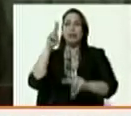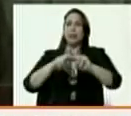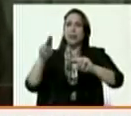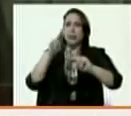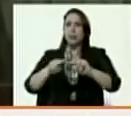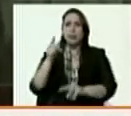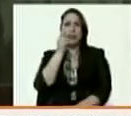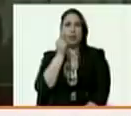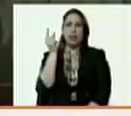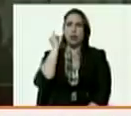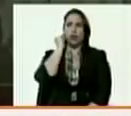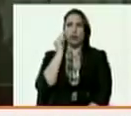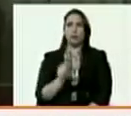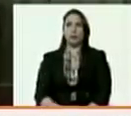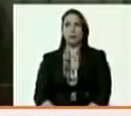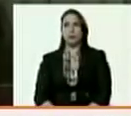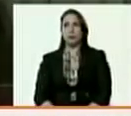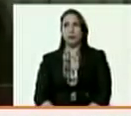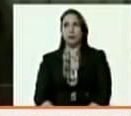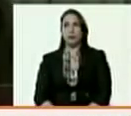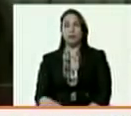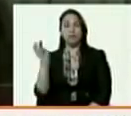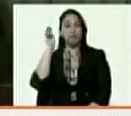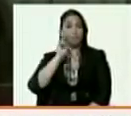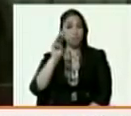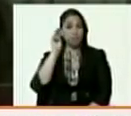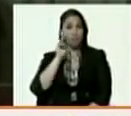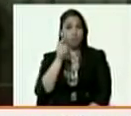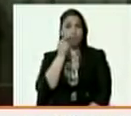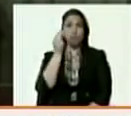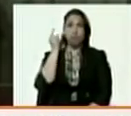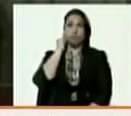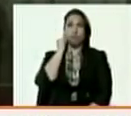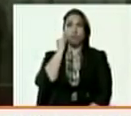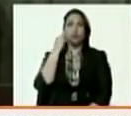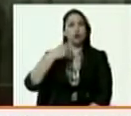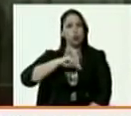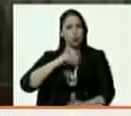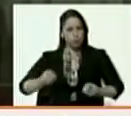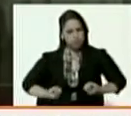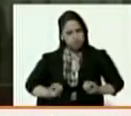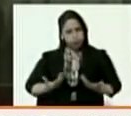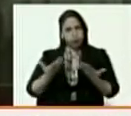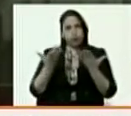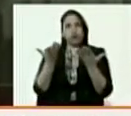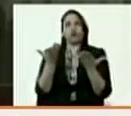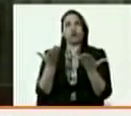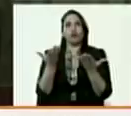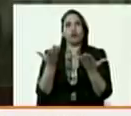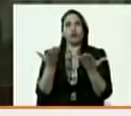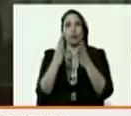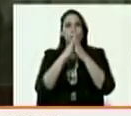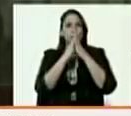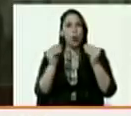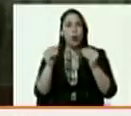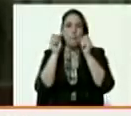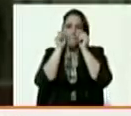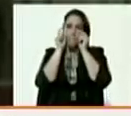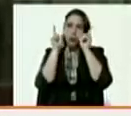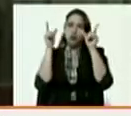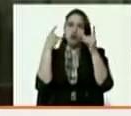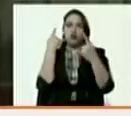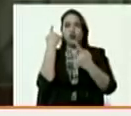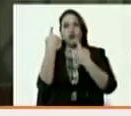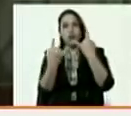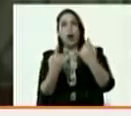las niñas, los maestros, las maestras, a quien transmitimos toda nuestra admiración y todo